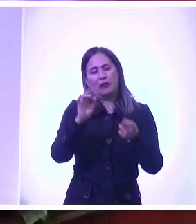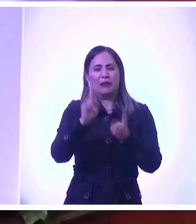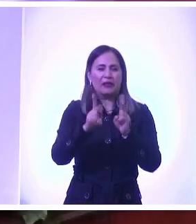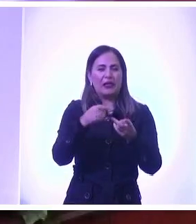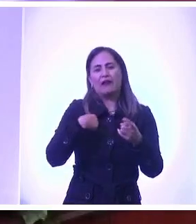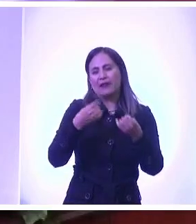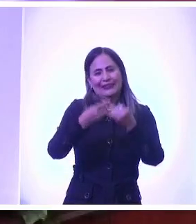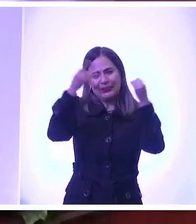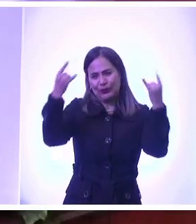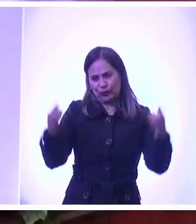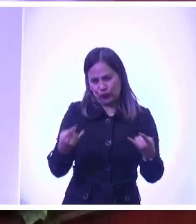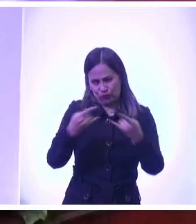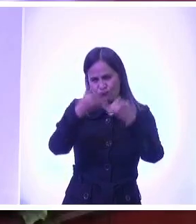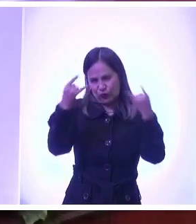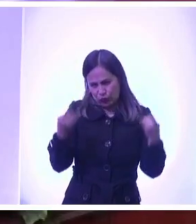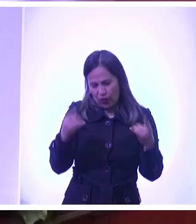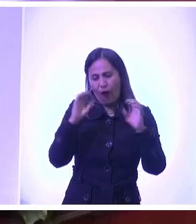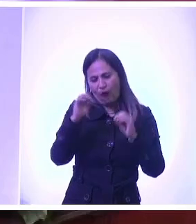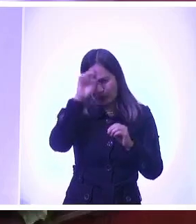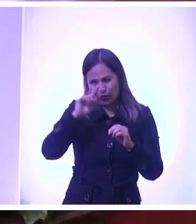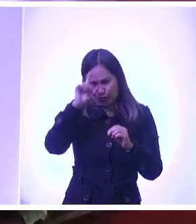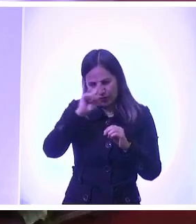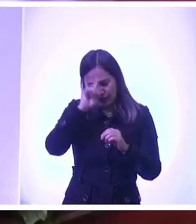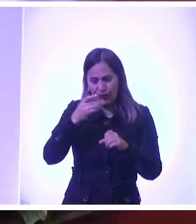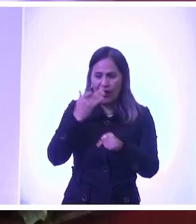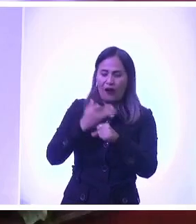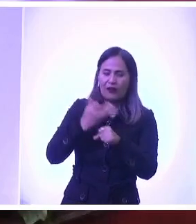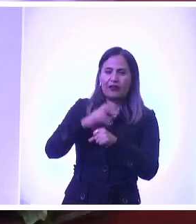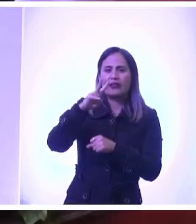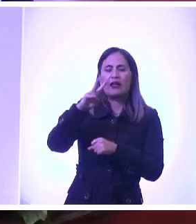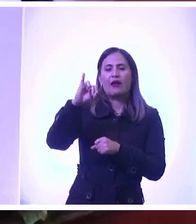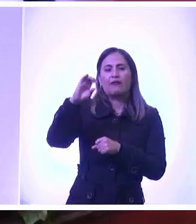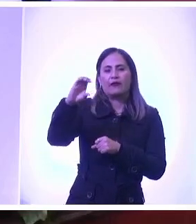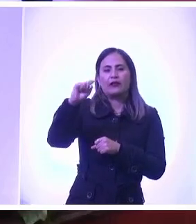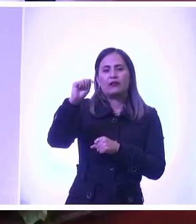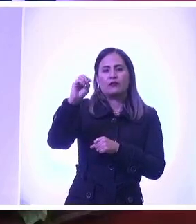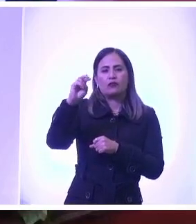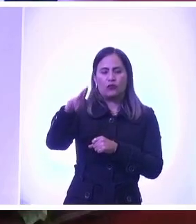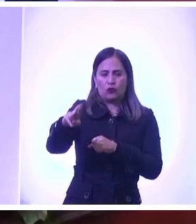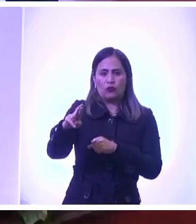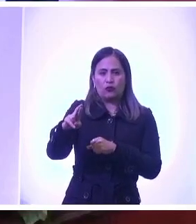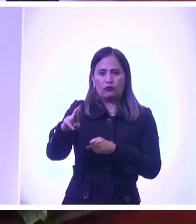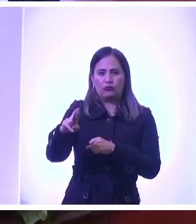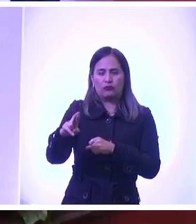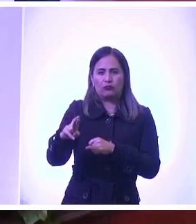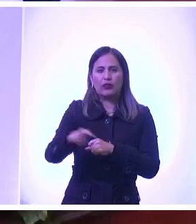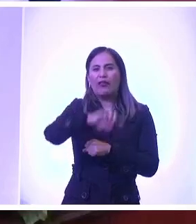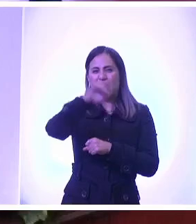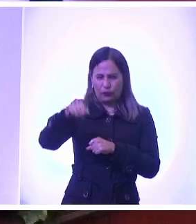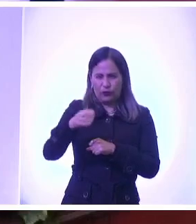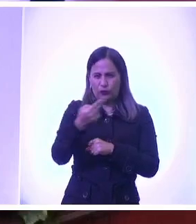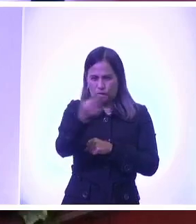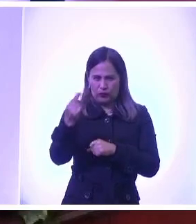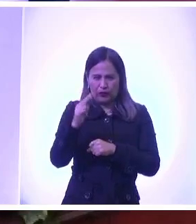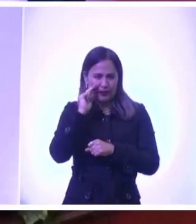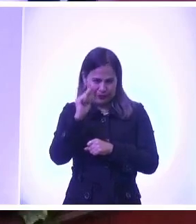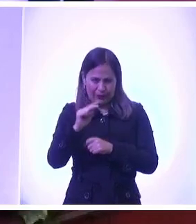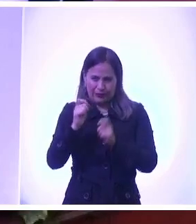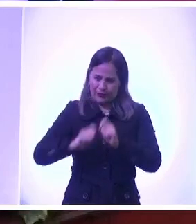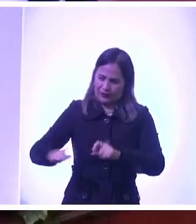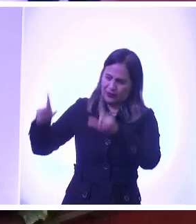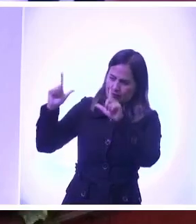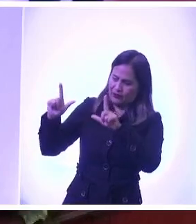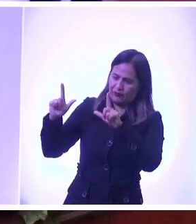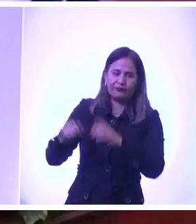anécdota Bueno una recomendación Ahorita va a estar con ustedes Peter sharp no saben quién es verad ya lo vieron en sus presentaciones